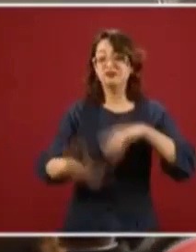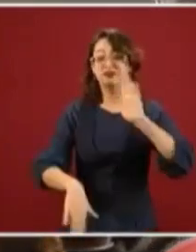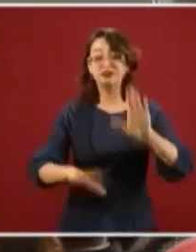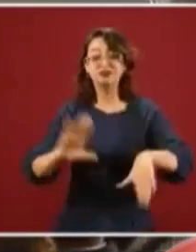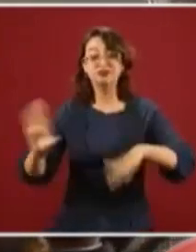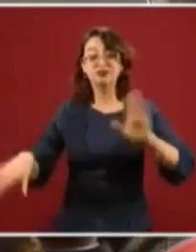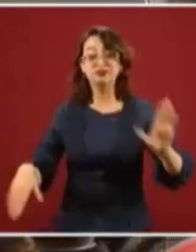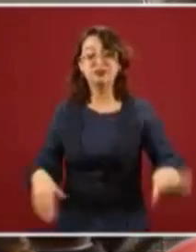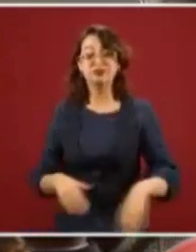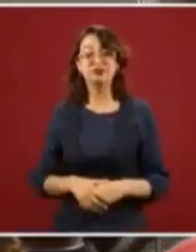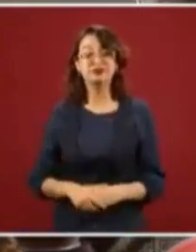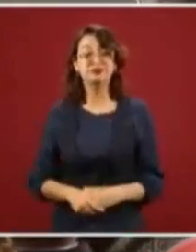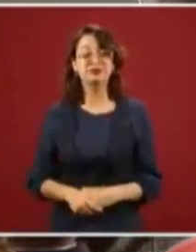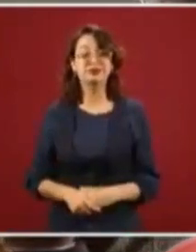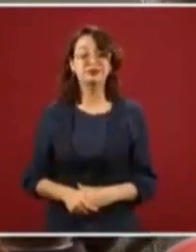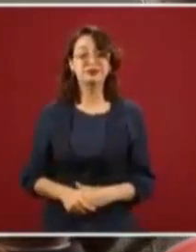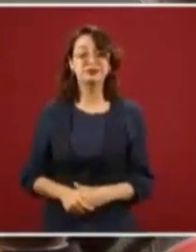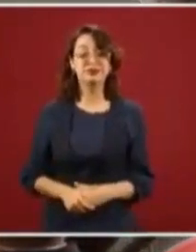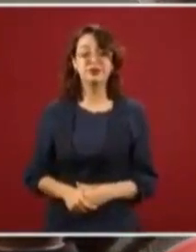porque